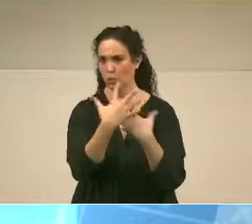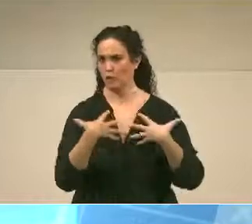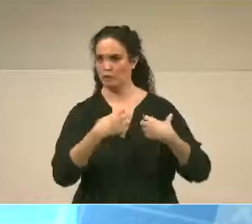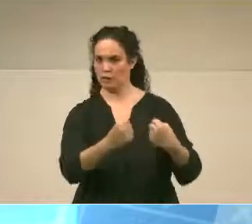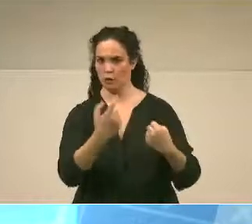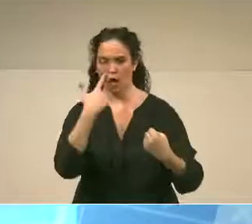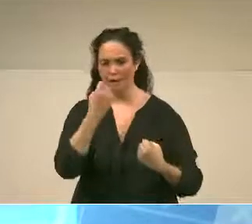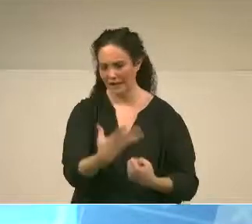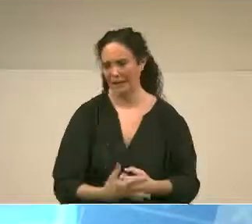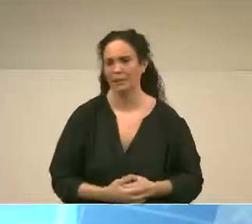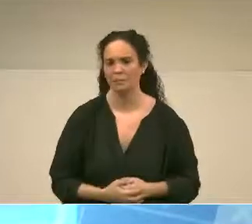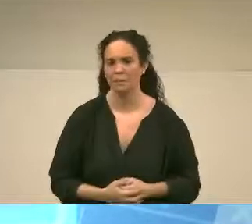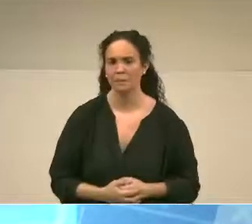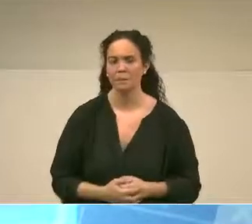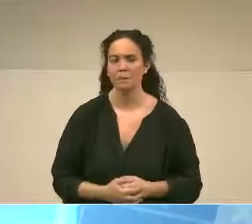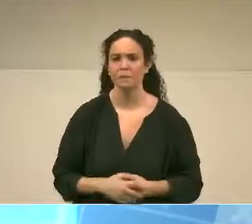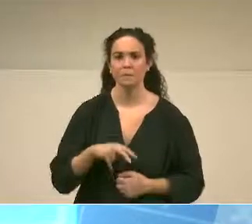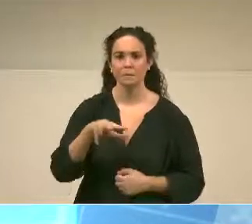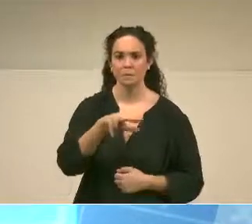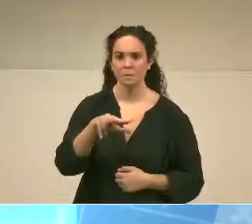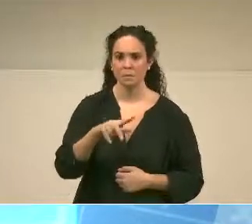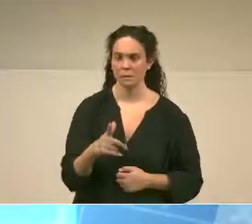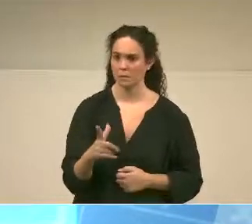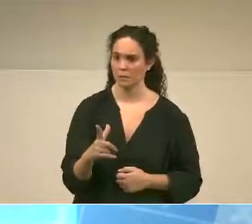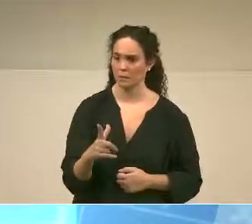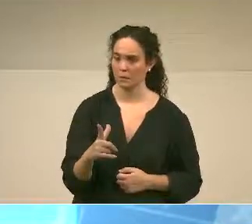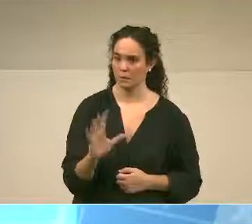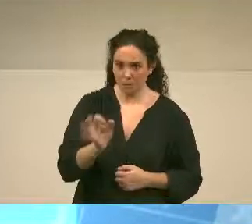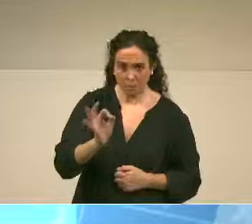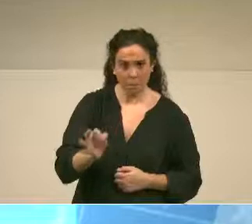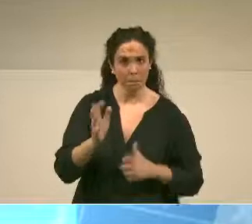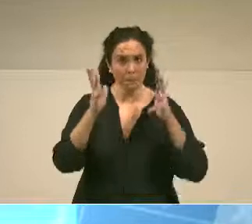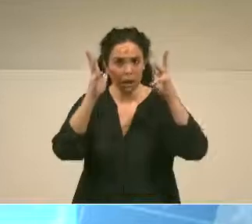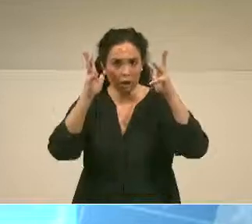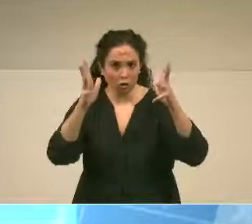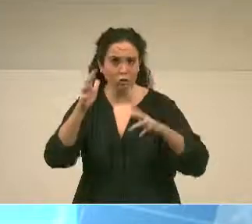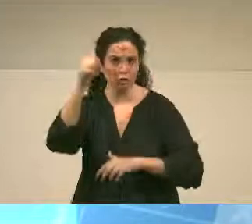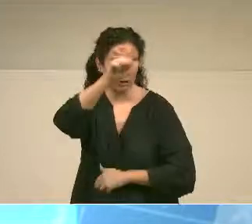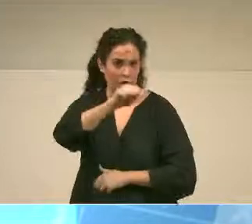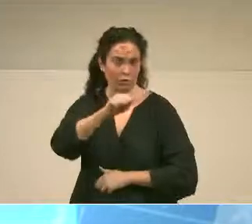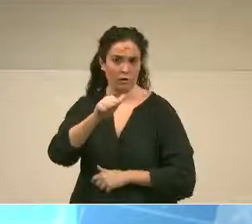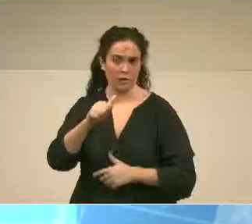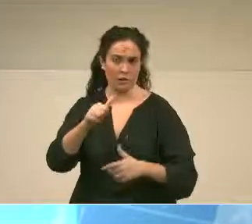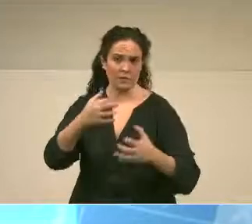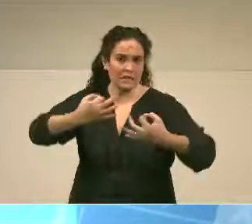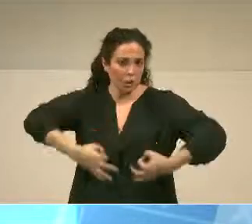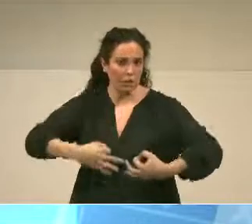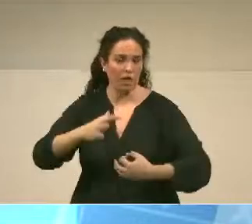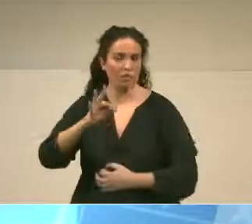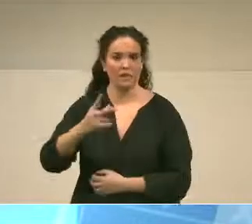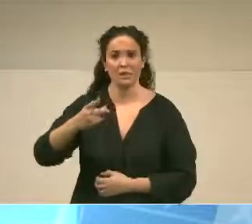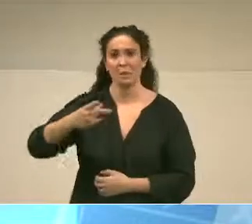egitea. Efectivamente, el consejero de Seguridad y vicelehendakari Josu Erkoreka nos ha dado